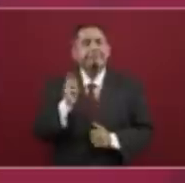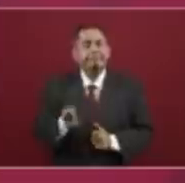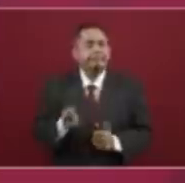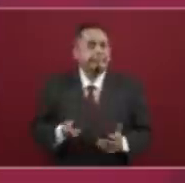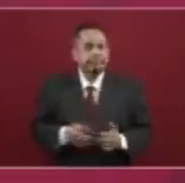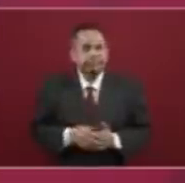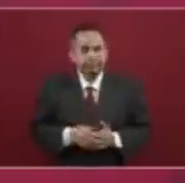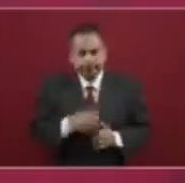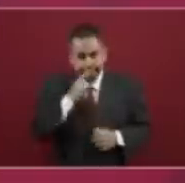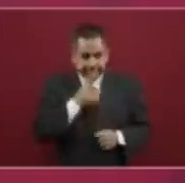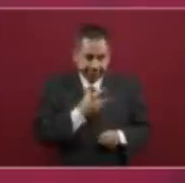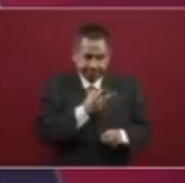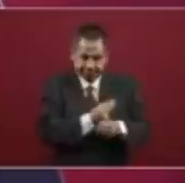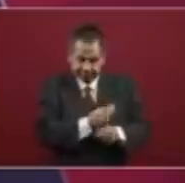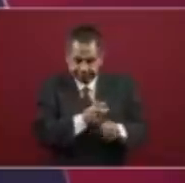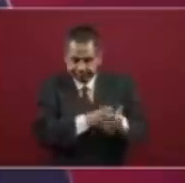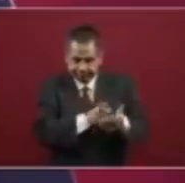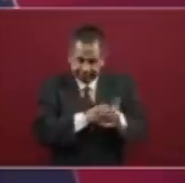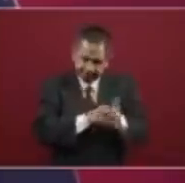mejorar